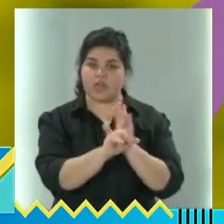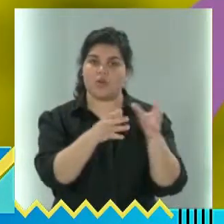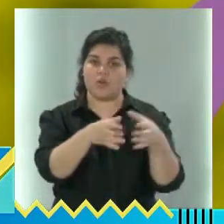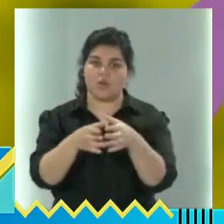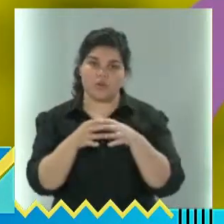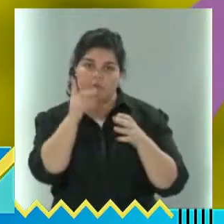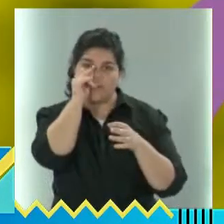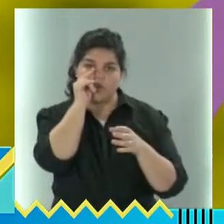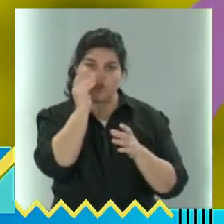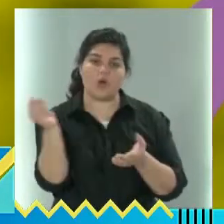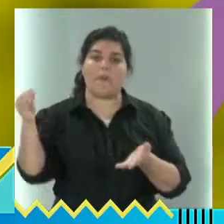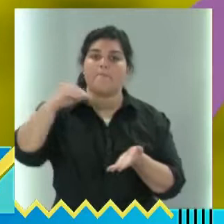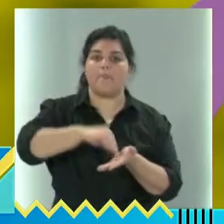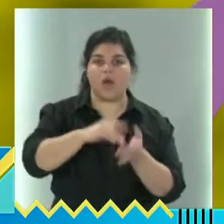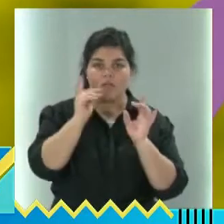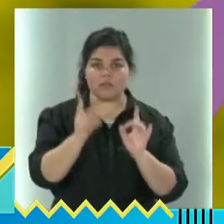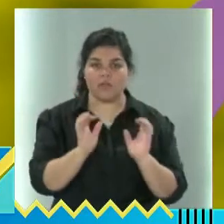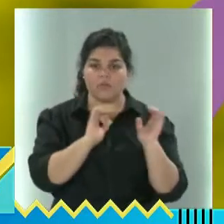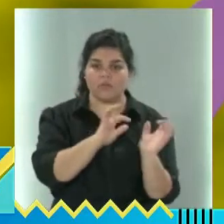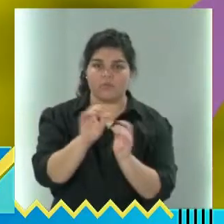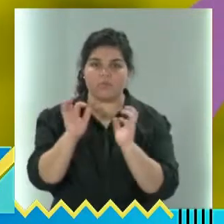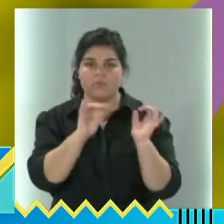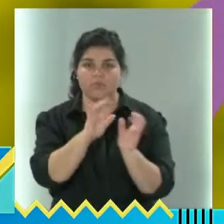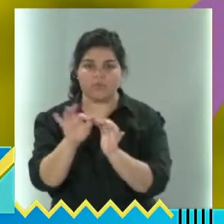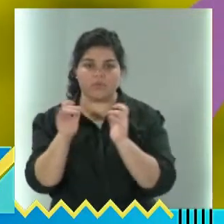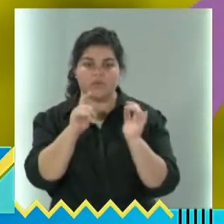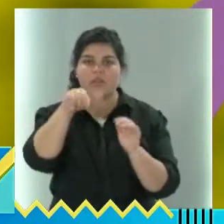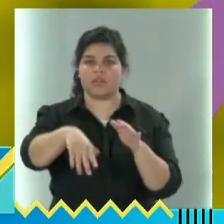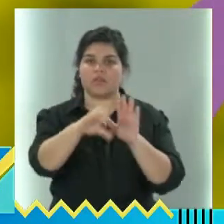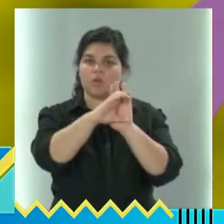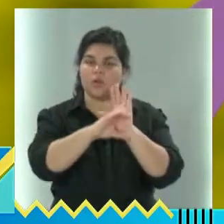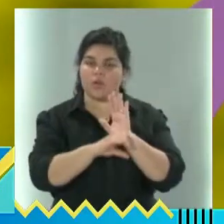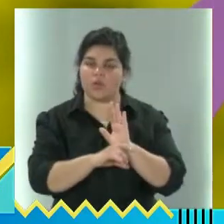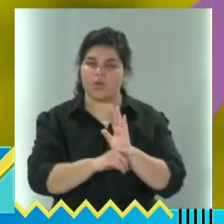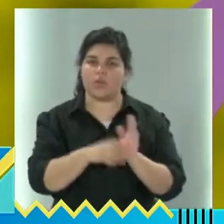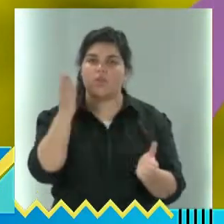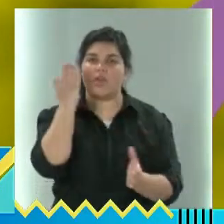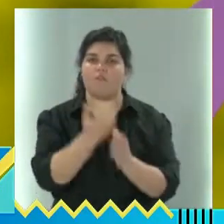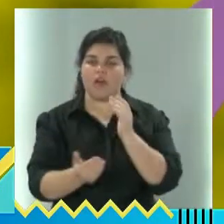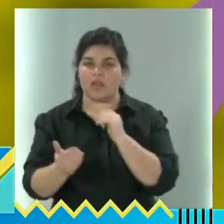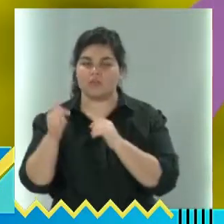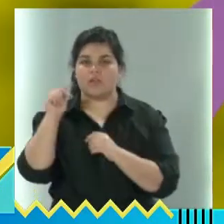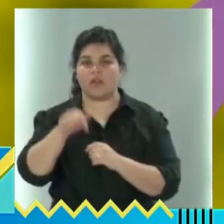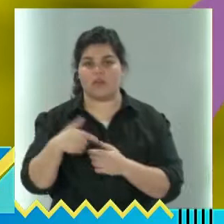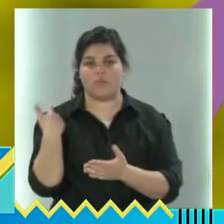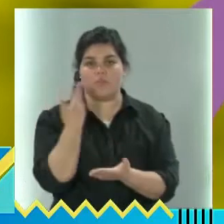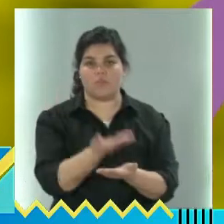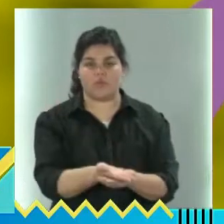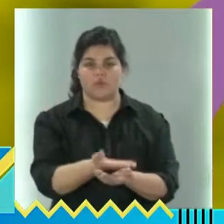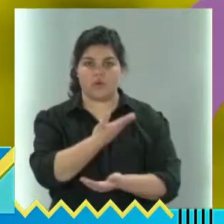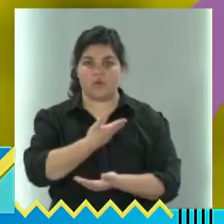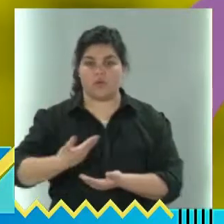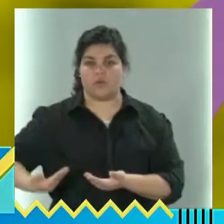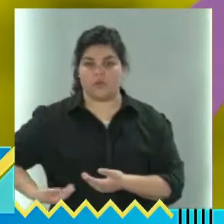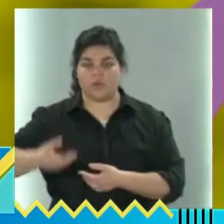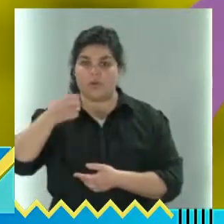políticos, sino que también trascendió la discusión acerca de este código de faltas propuesto por el Ejecutivo Provincial, ¿sí? Hay